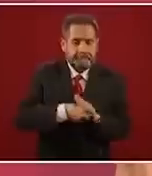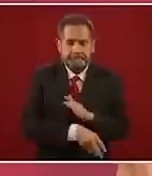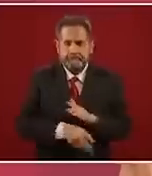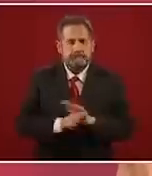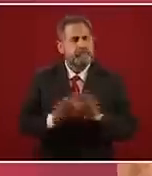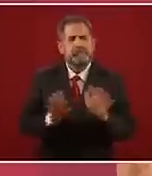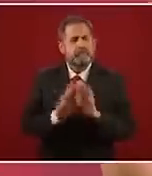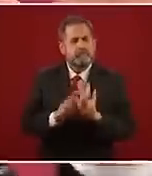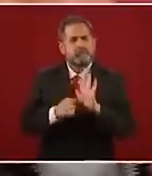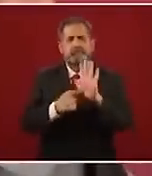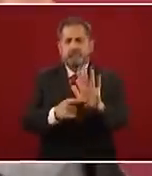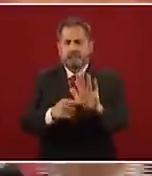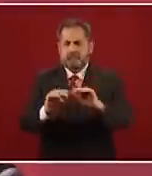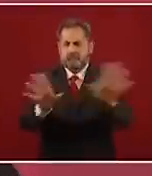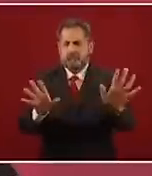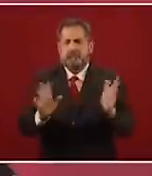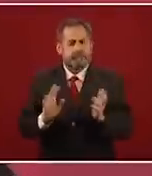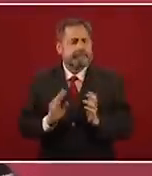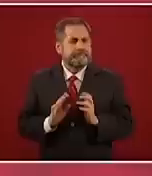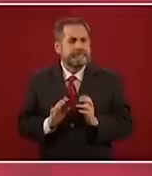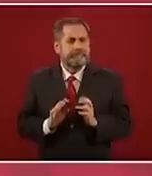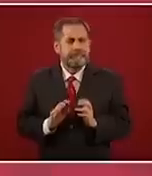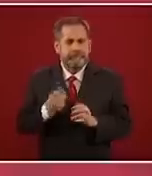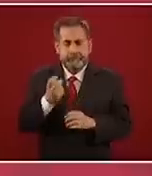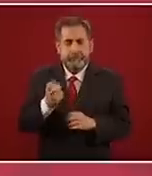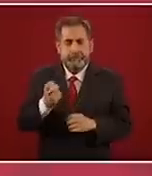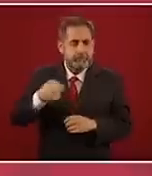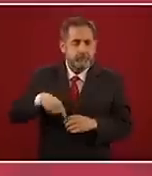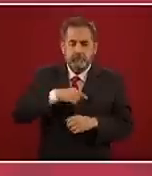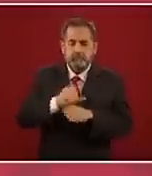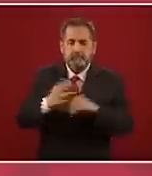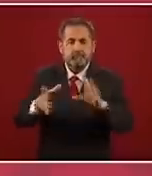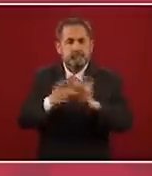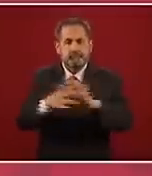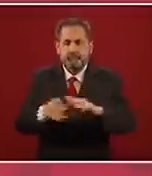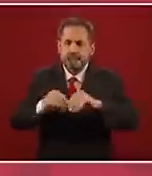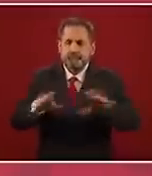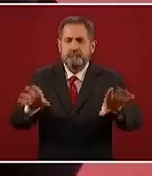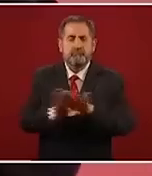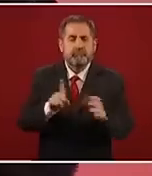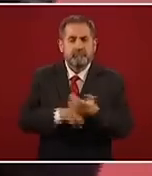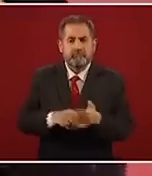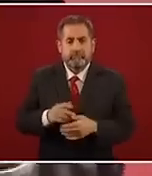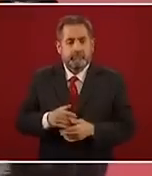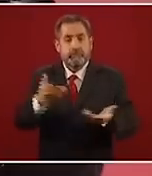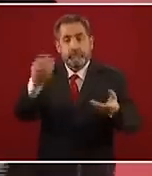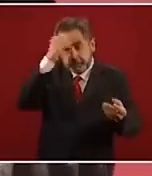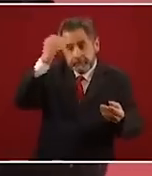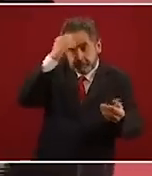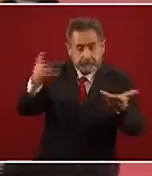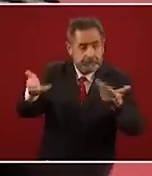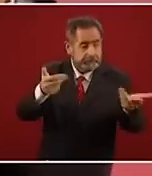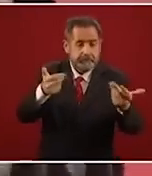nada. ¿Sí? Aquí vamos a informar, les estoy pidiendo hasta